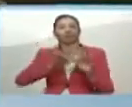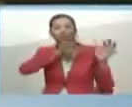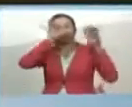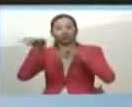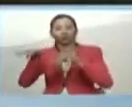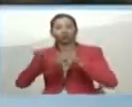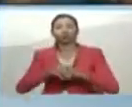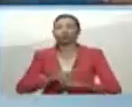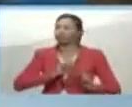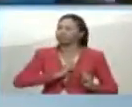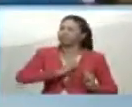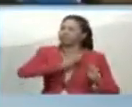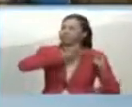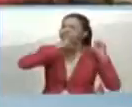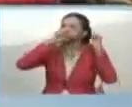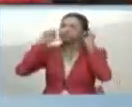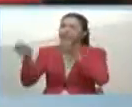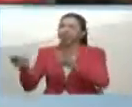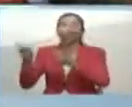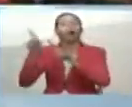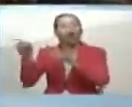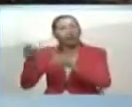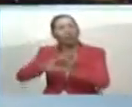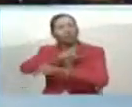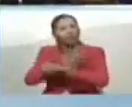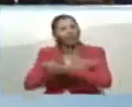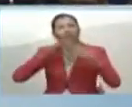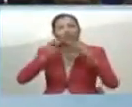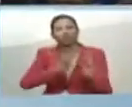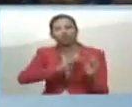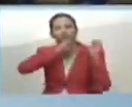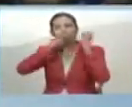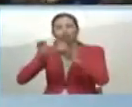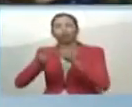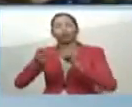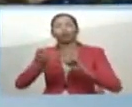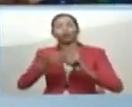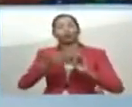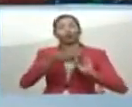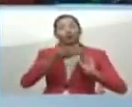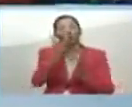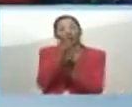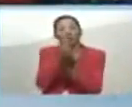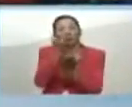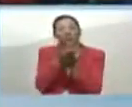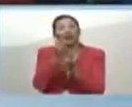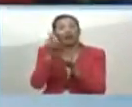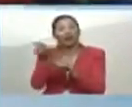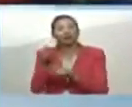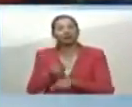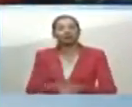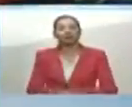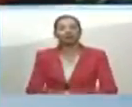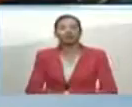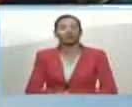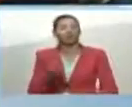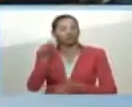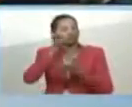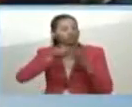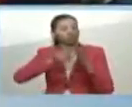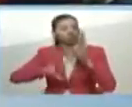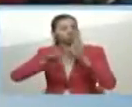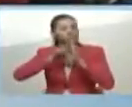Todo el poder al Parlamento Comunal. Y ese Parlamento va a ser una instancia legislativa